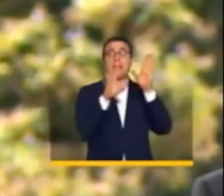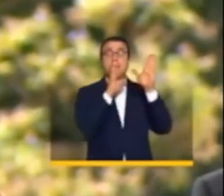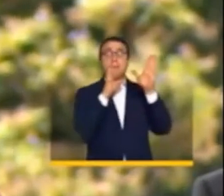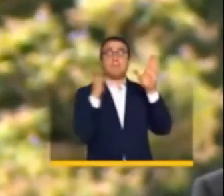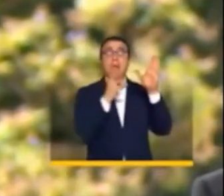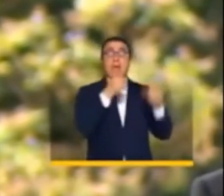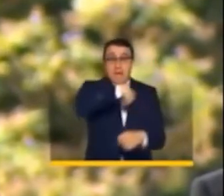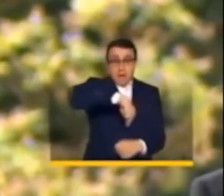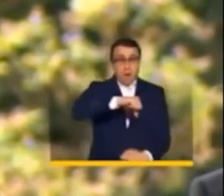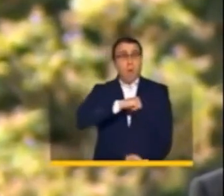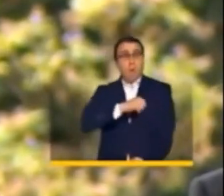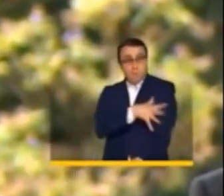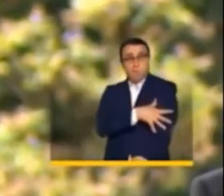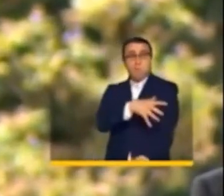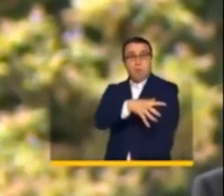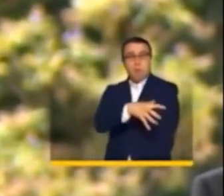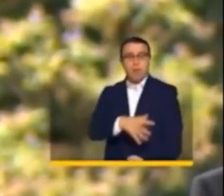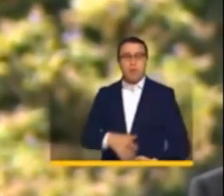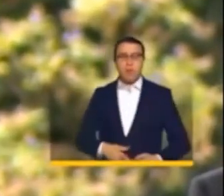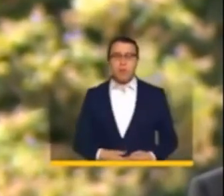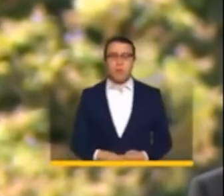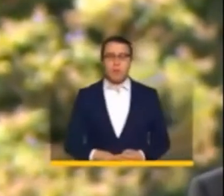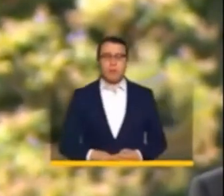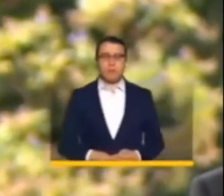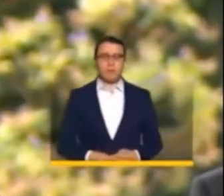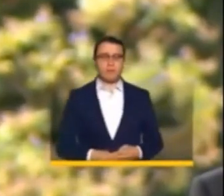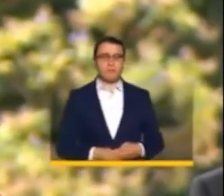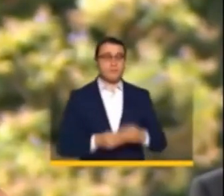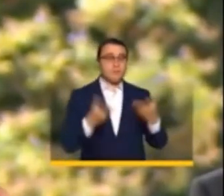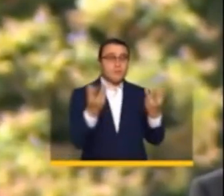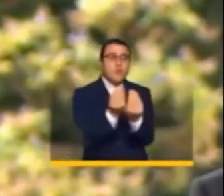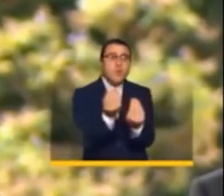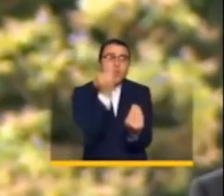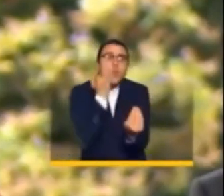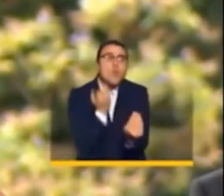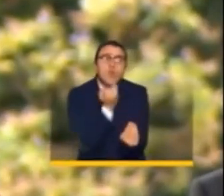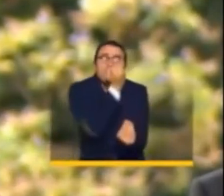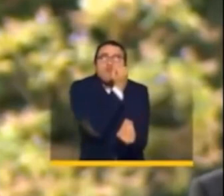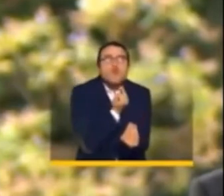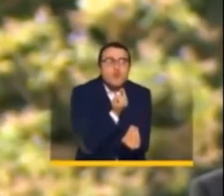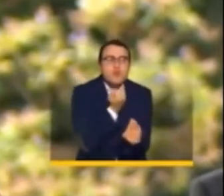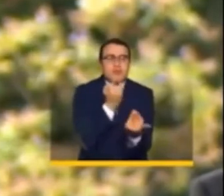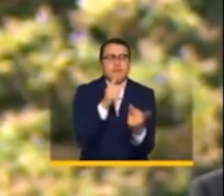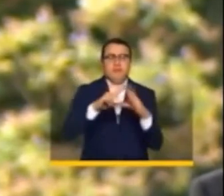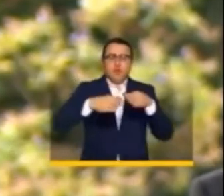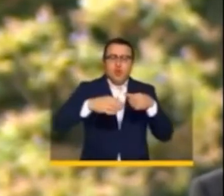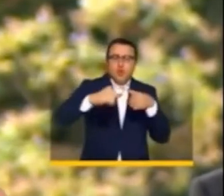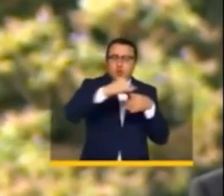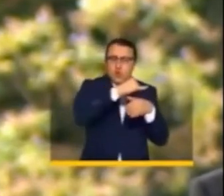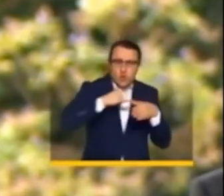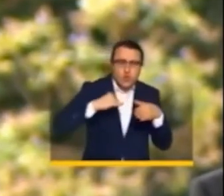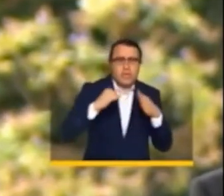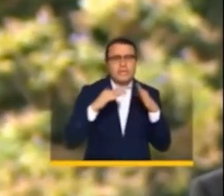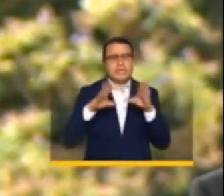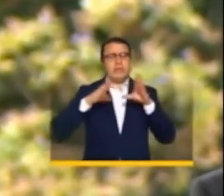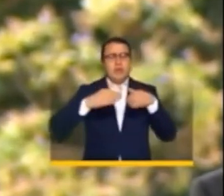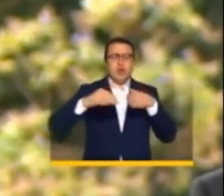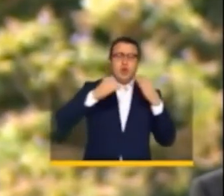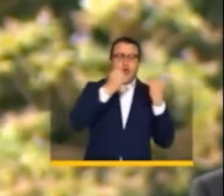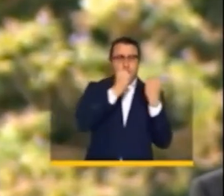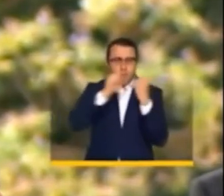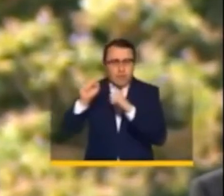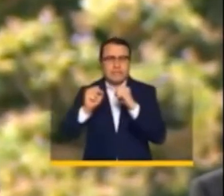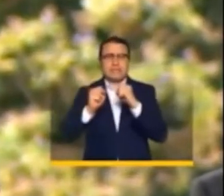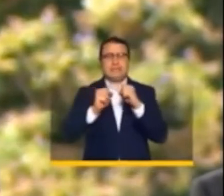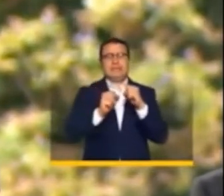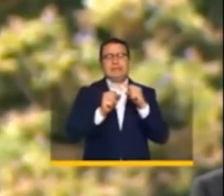con poder. Lo que mató al pueblo judío, a los socialistas, comunistas, gitanos, homosexuales y personas